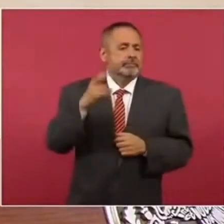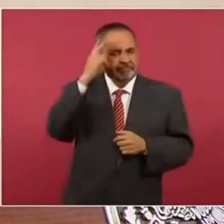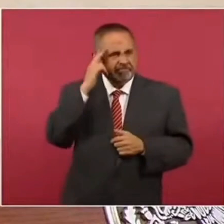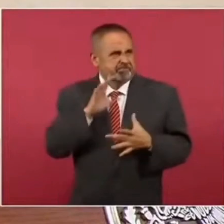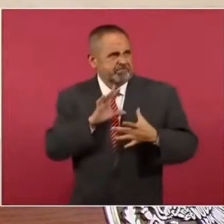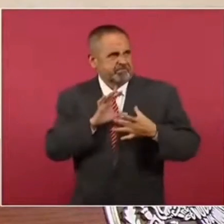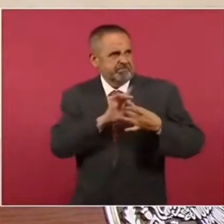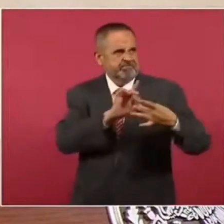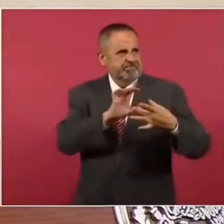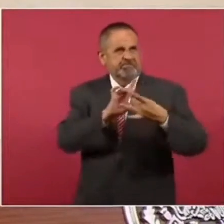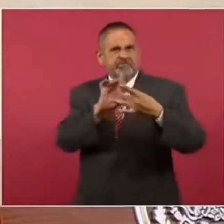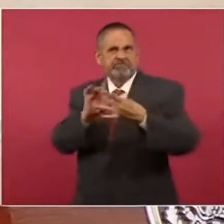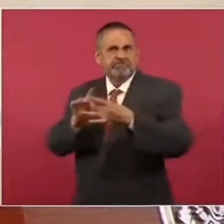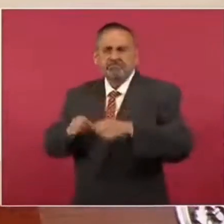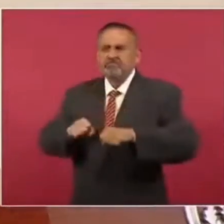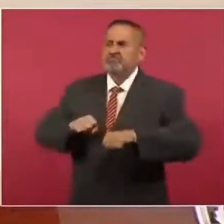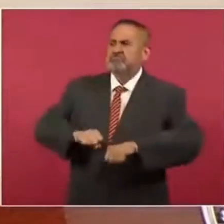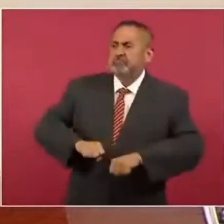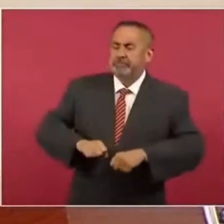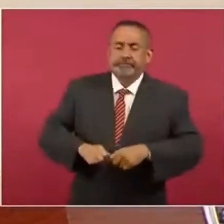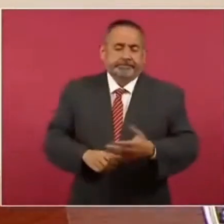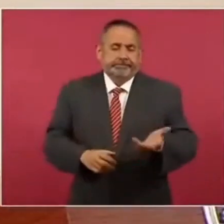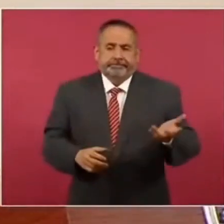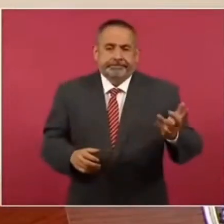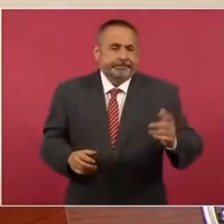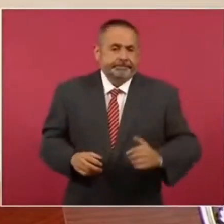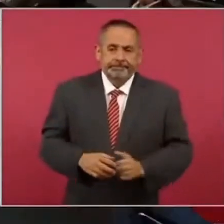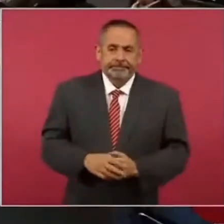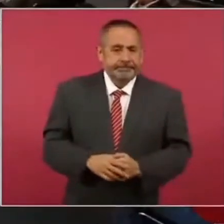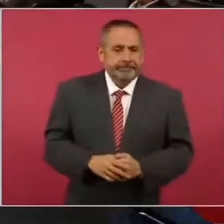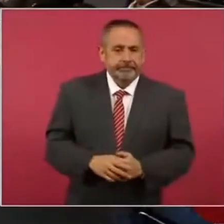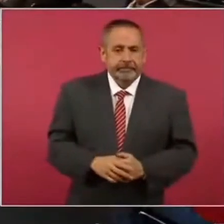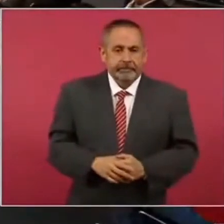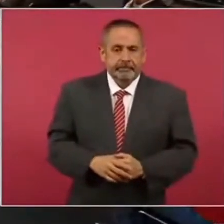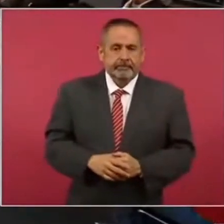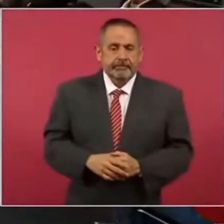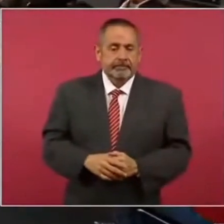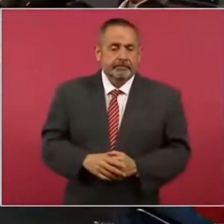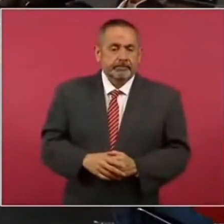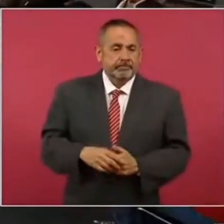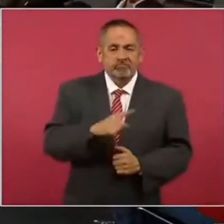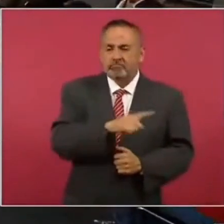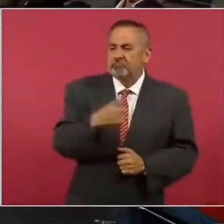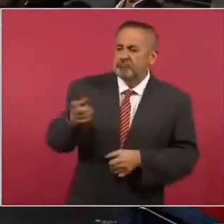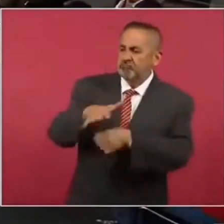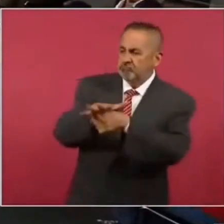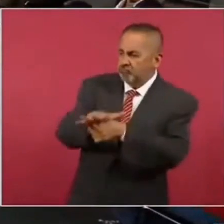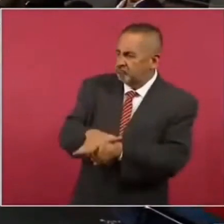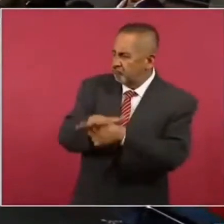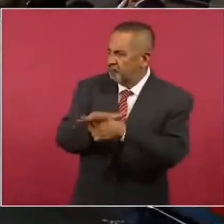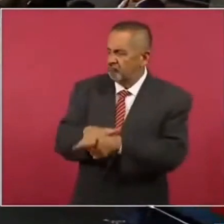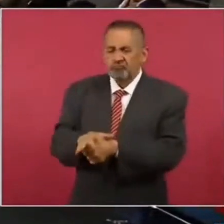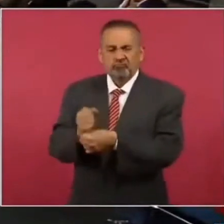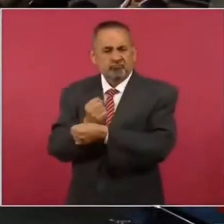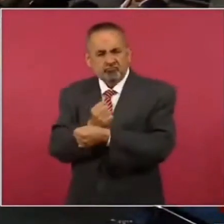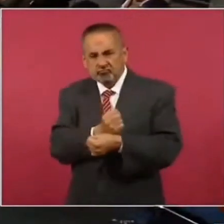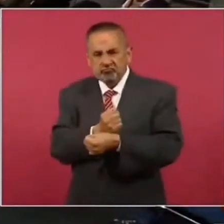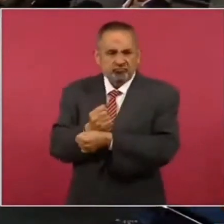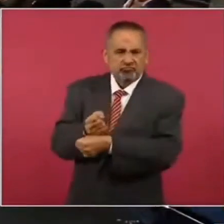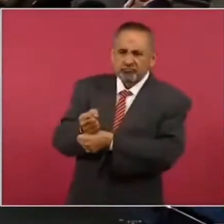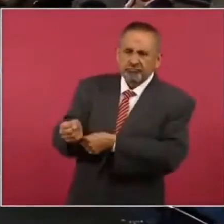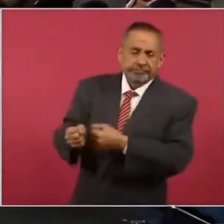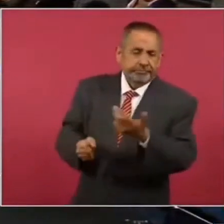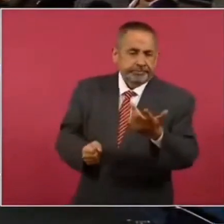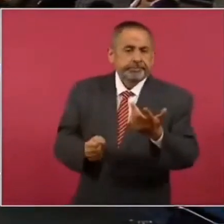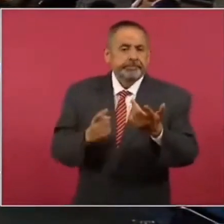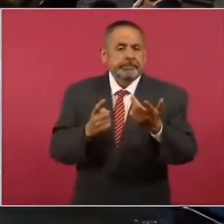Bueno, y desde luego, pues, la opresión, la esclavitud, por